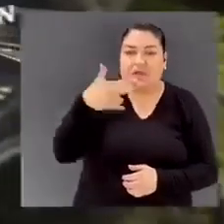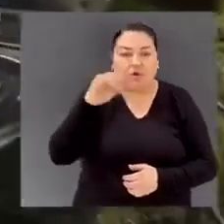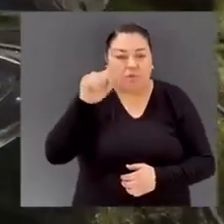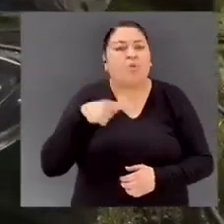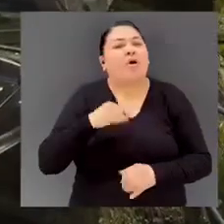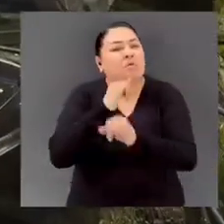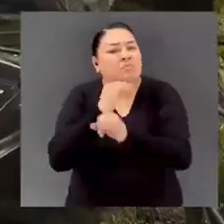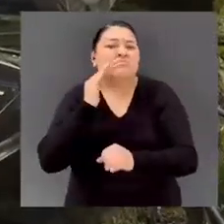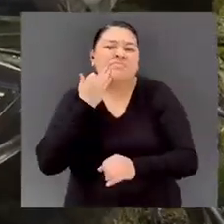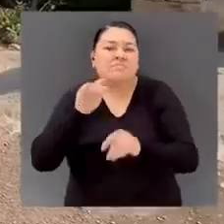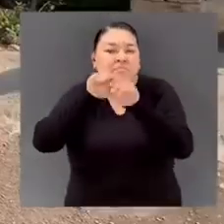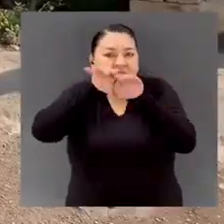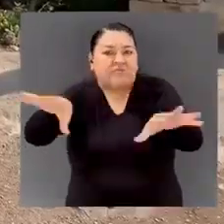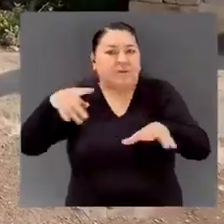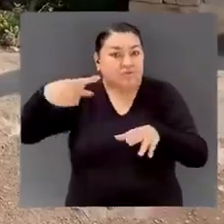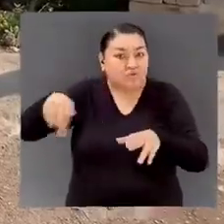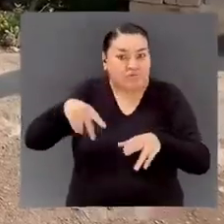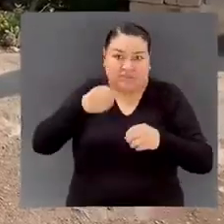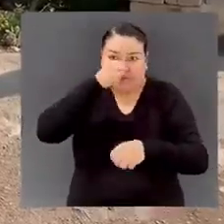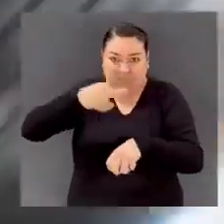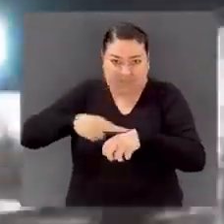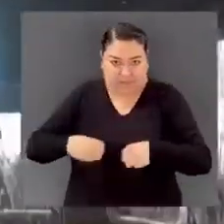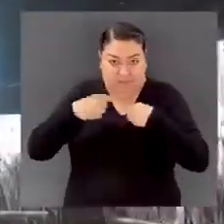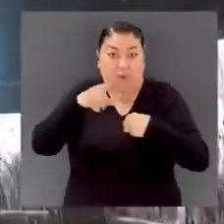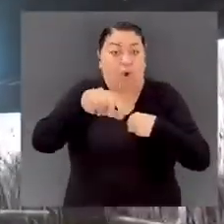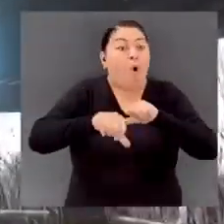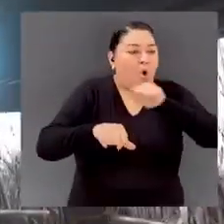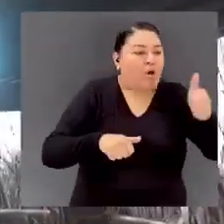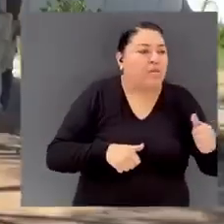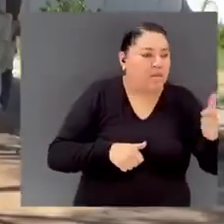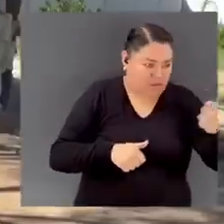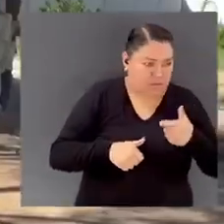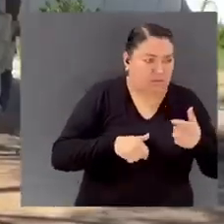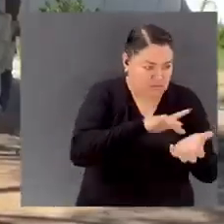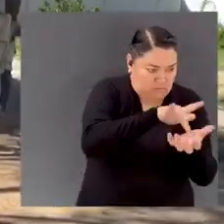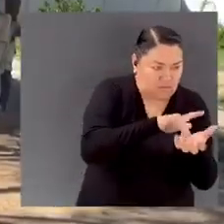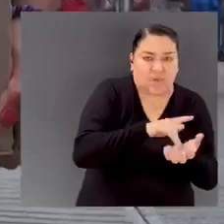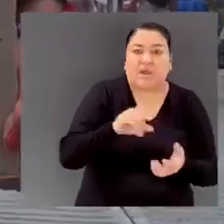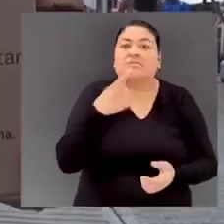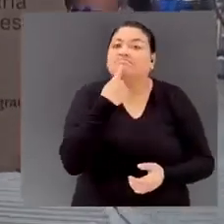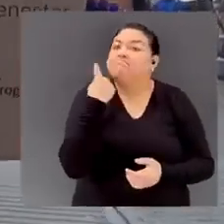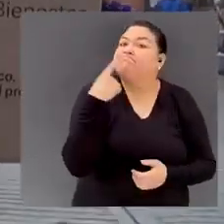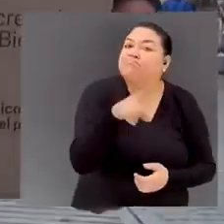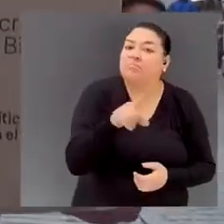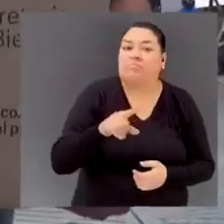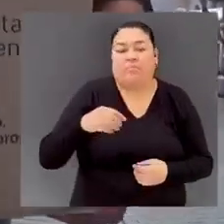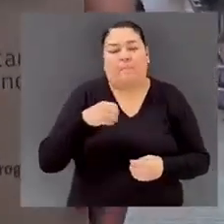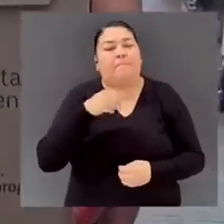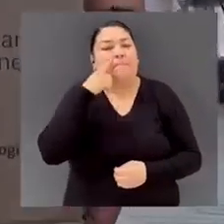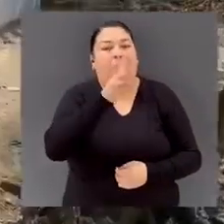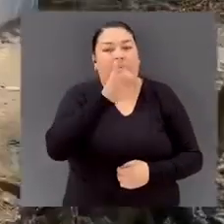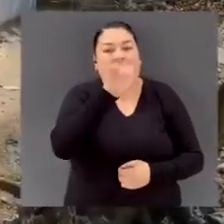y en redes sociales oficiales de la dependencia. Si te piden dinero a cambio de un apoyo, denuncia en